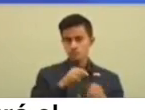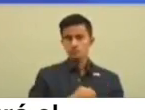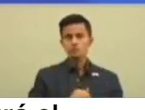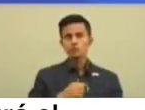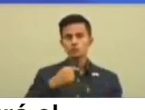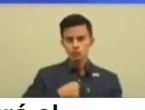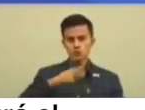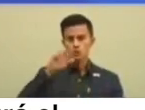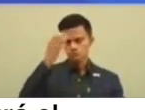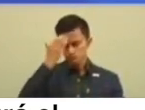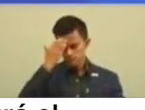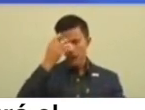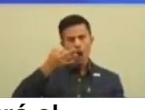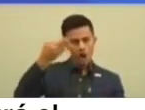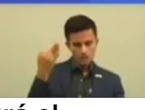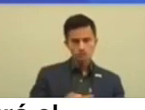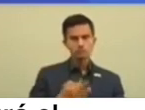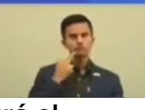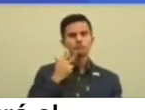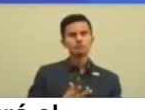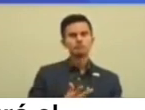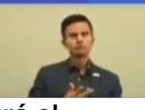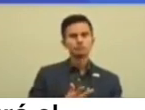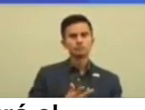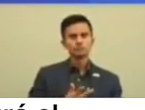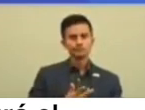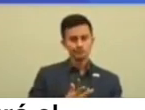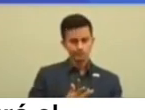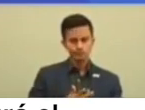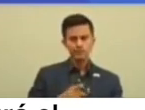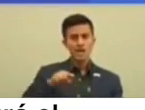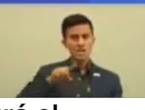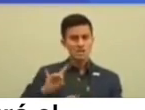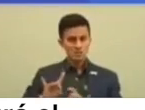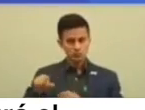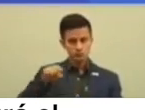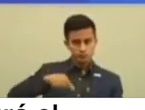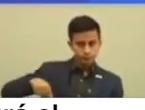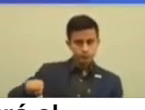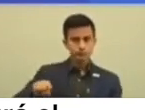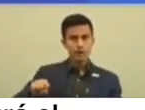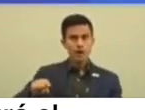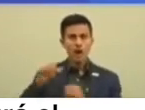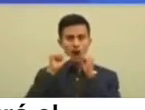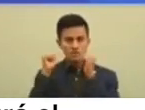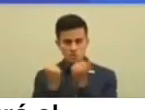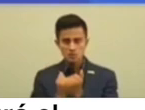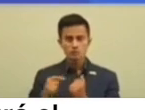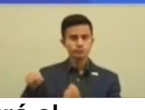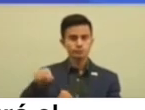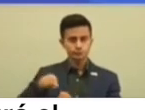y acepto la responsabilidad en la que se ha incurrido con motivo de los hechos suscitados al interior de las casas